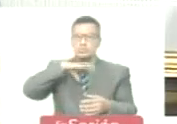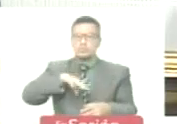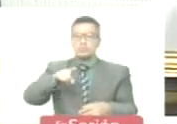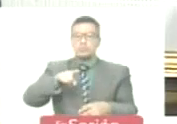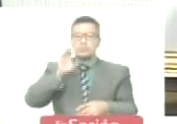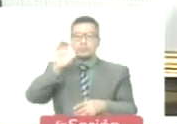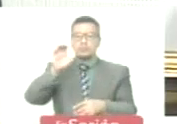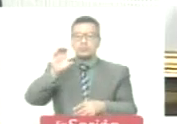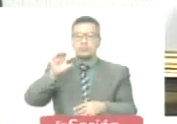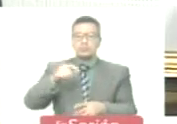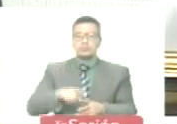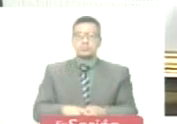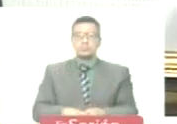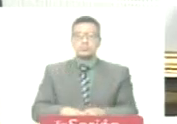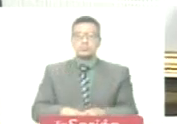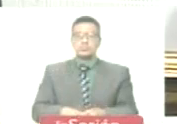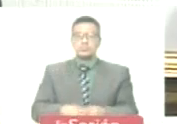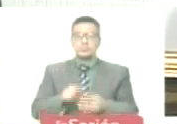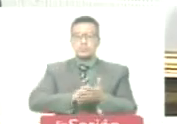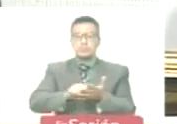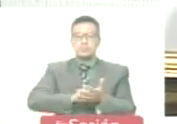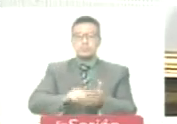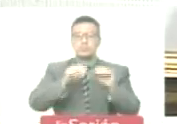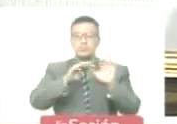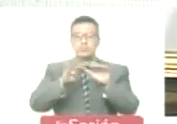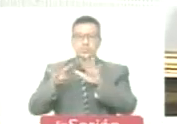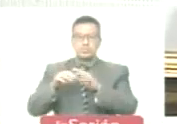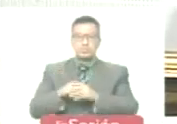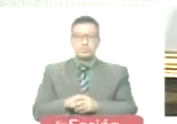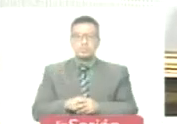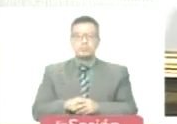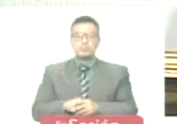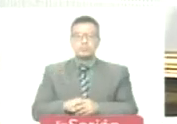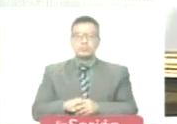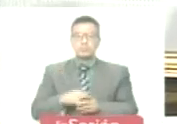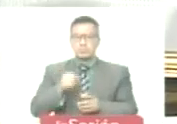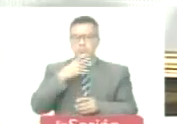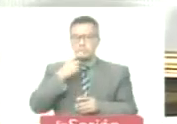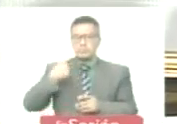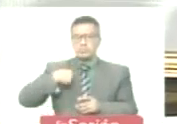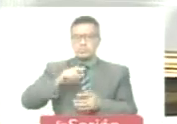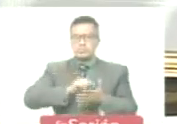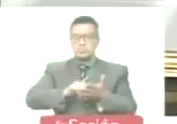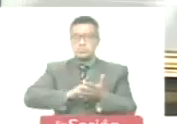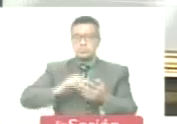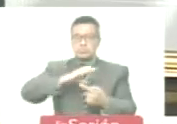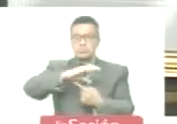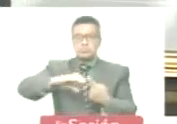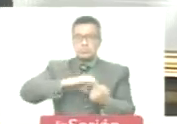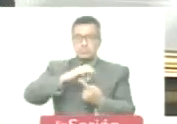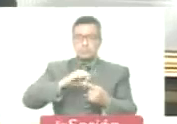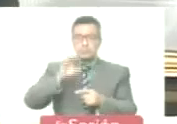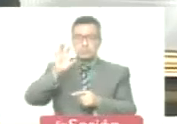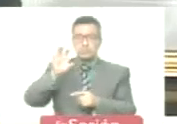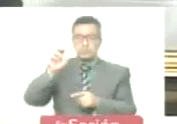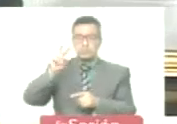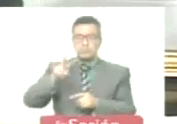la nación, artículo 99. Los bienes que constituyen el patrimonio cultural de la